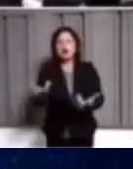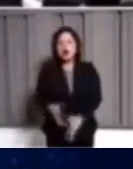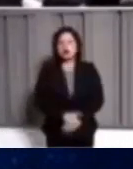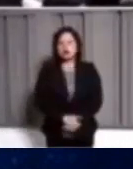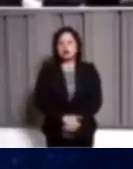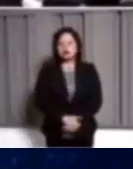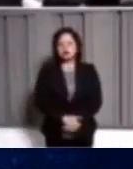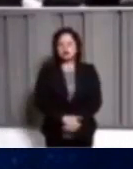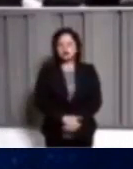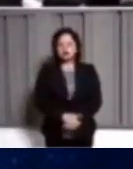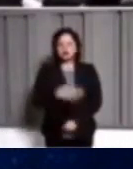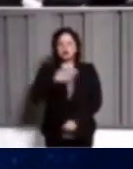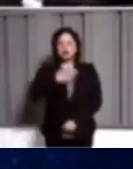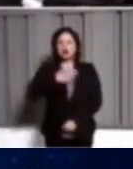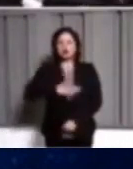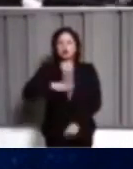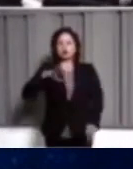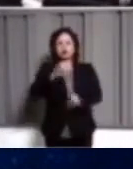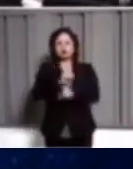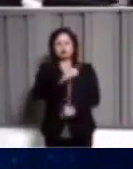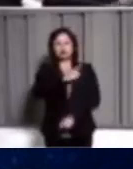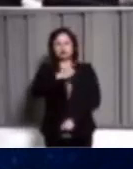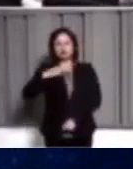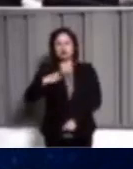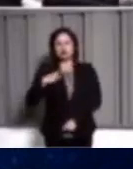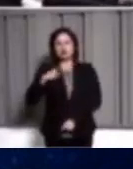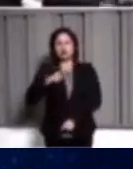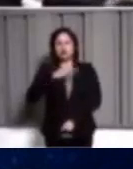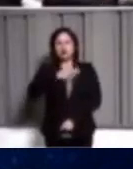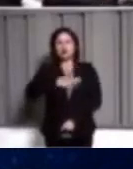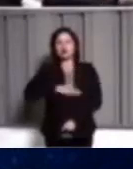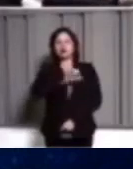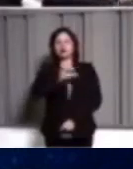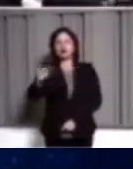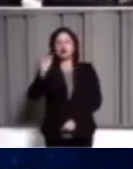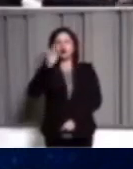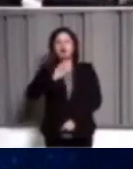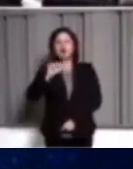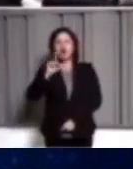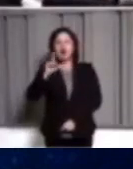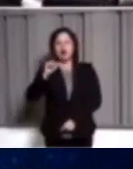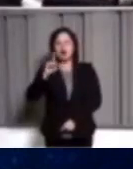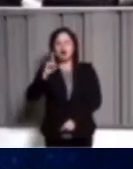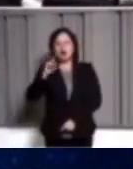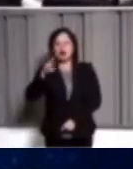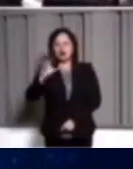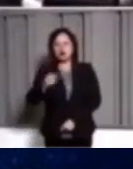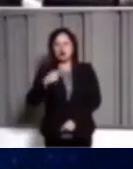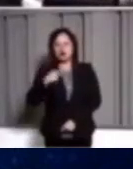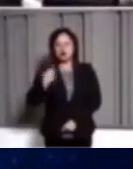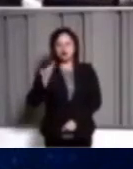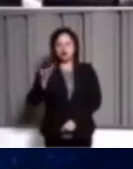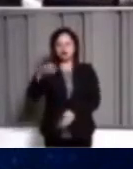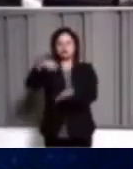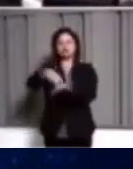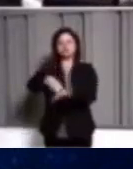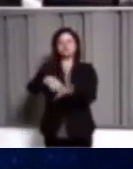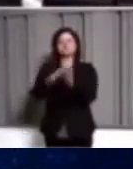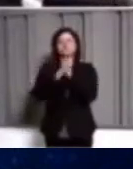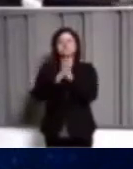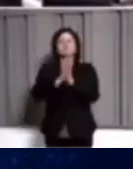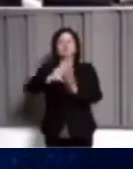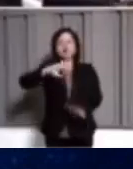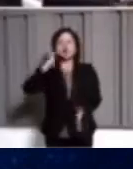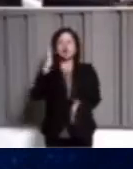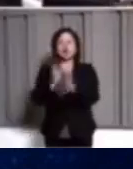si el presidente apoya algo toda esa cantidad de personas que le brinda